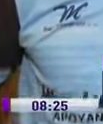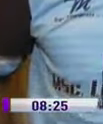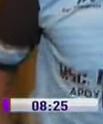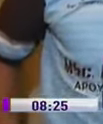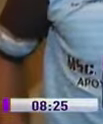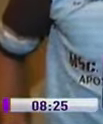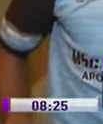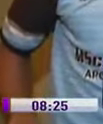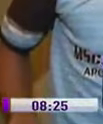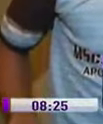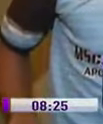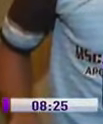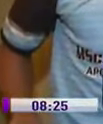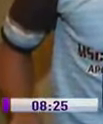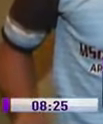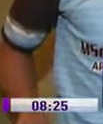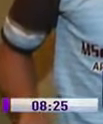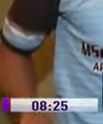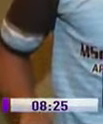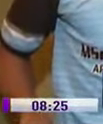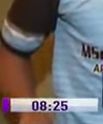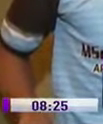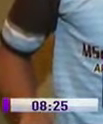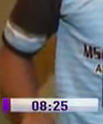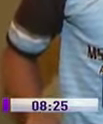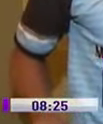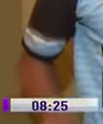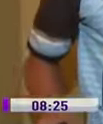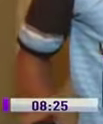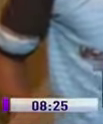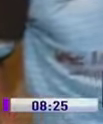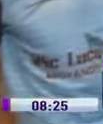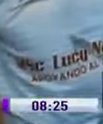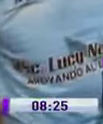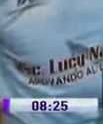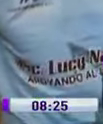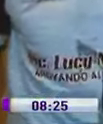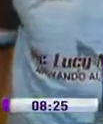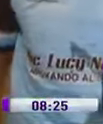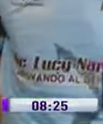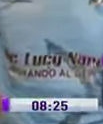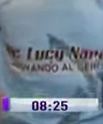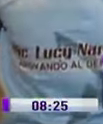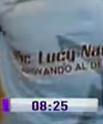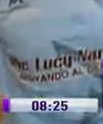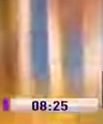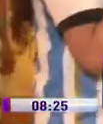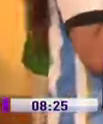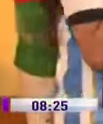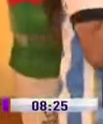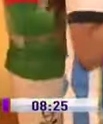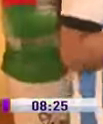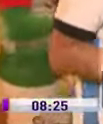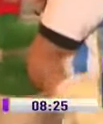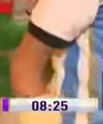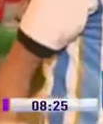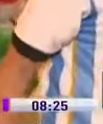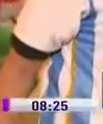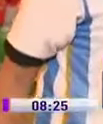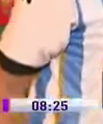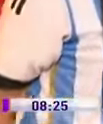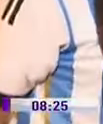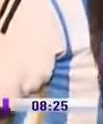¿La rabona? No. ¿Galleta? Las varillas. ¡Qué grande, maestro! Bufón, ¿cómo está Bufón? ¡Qué